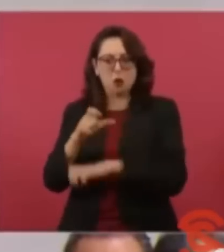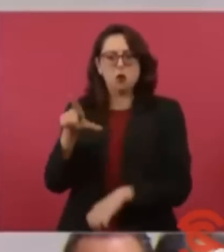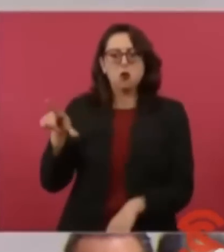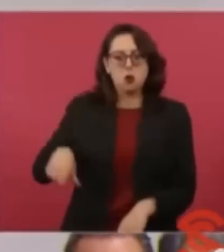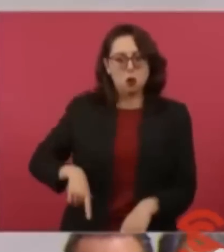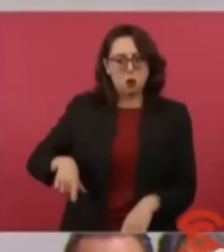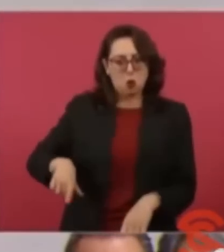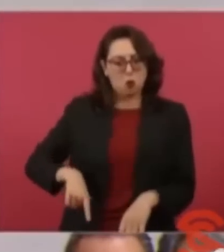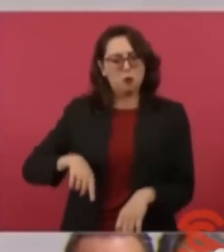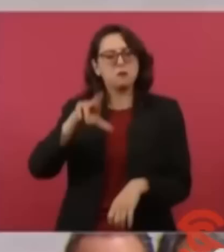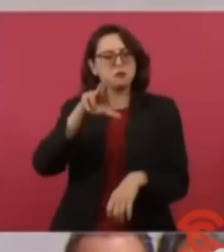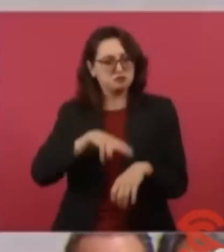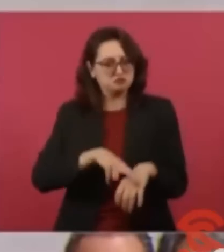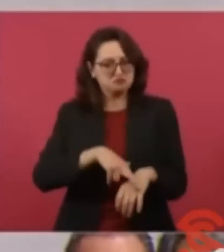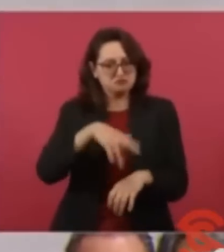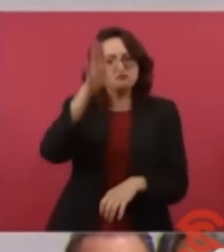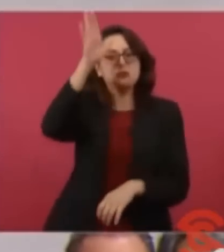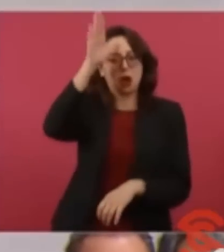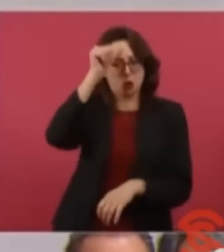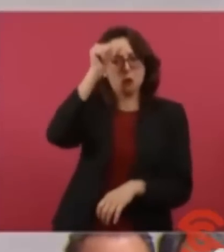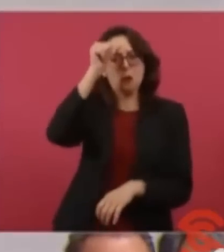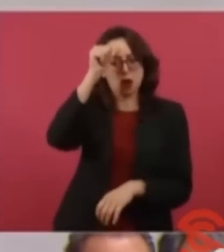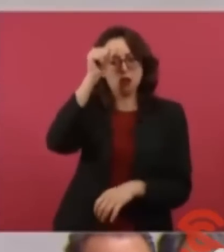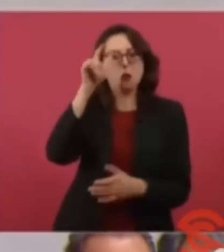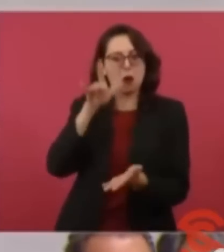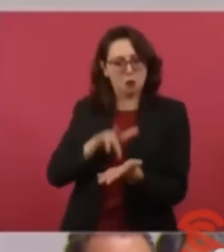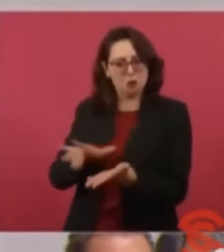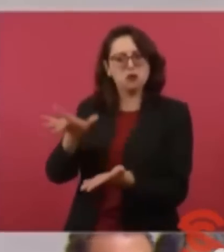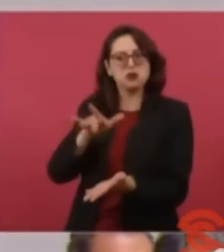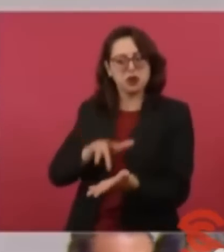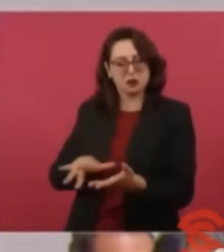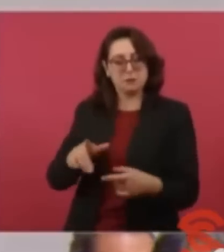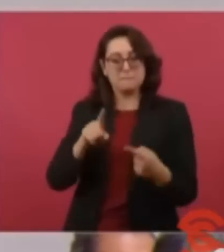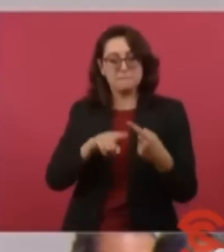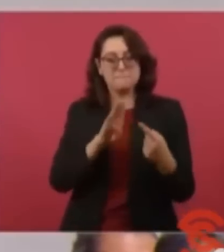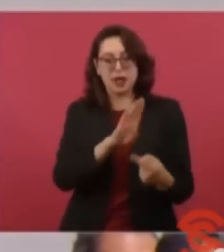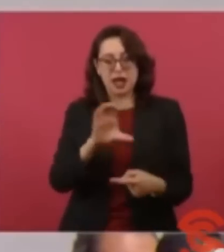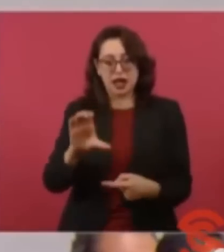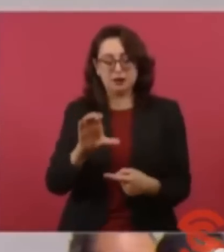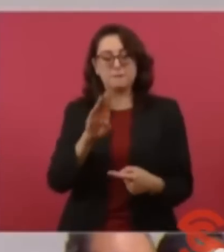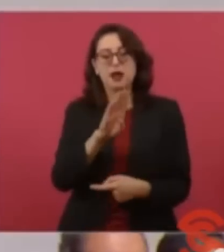voy a mencionar: Baja California Sur,